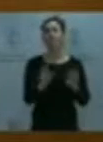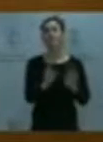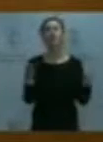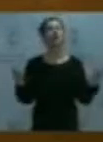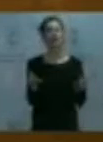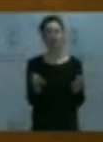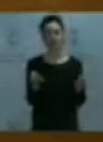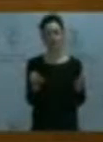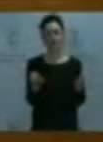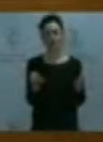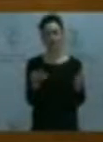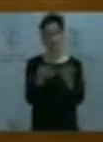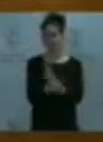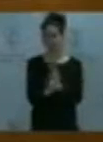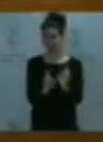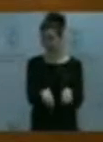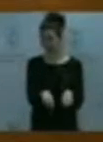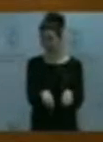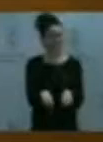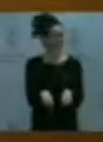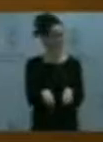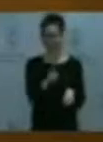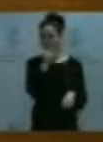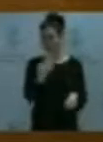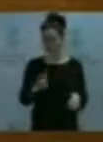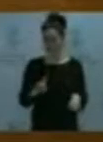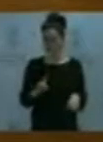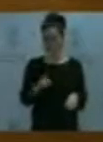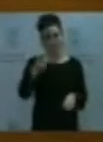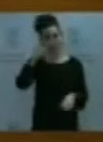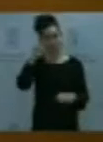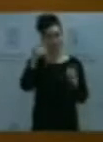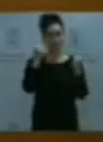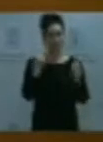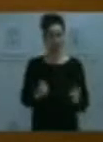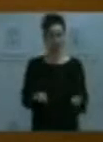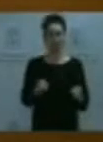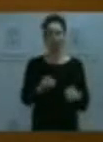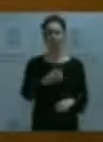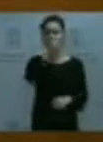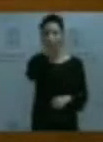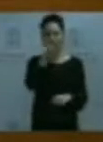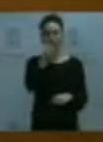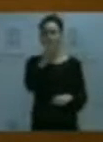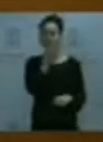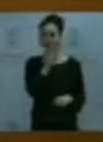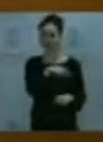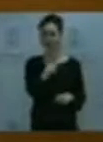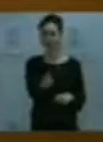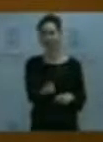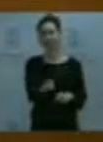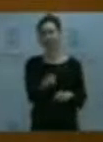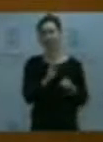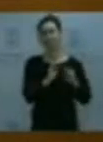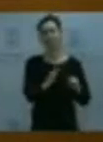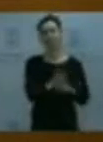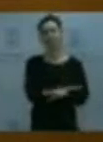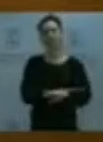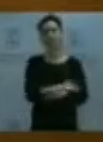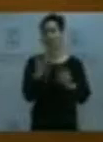en lo que son expertos los socialistas y su gobierno, en no hacer nada. Dar consejos a los